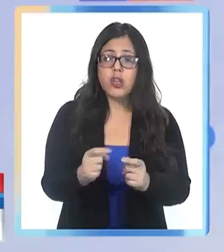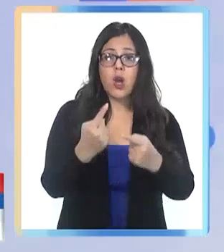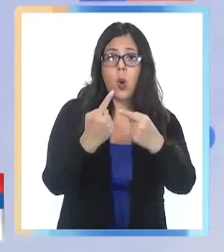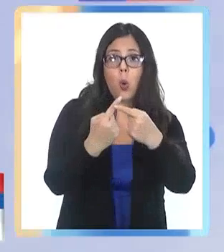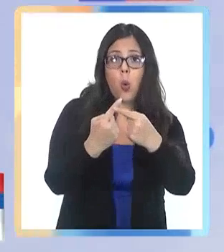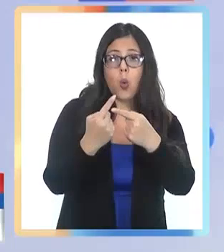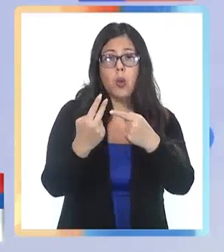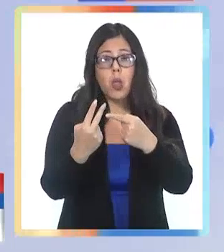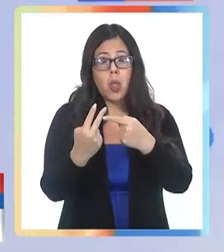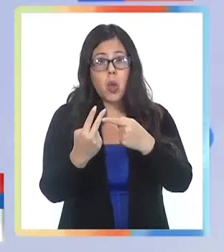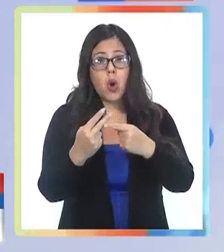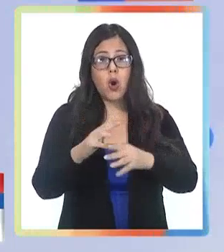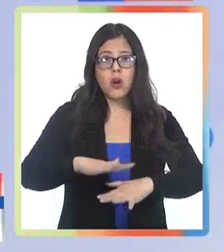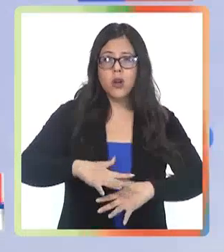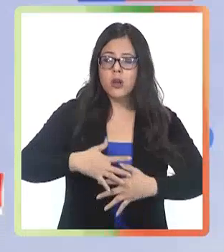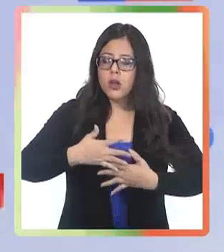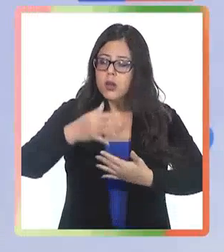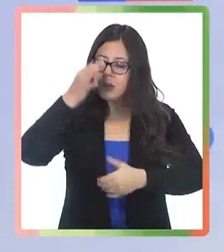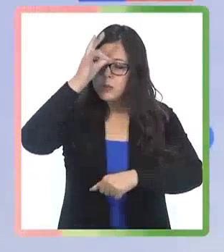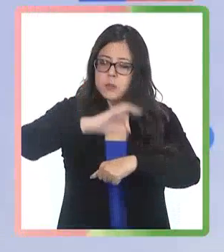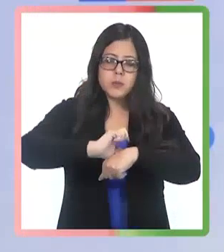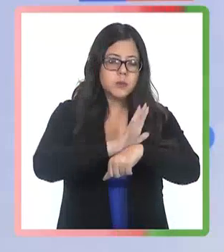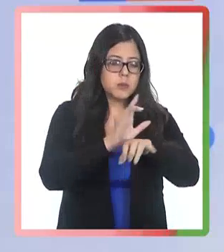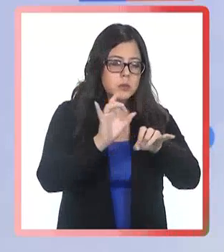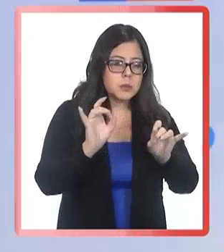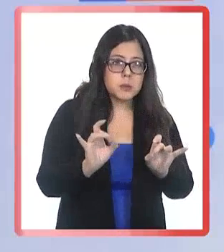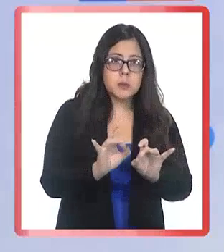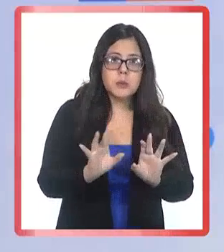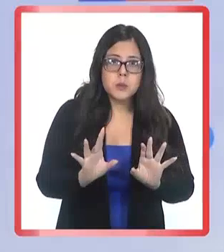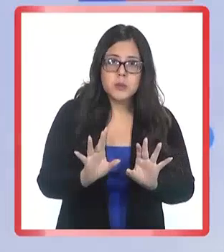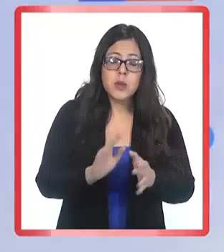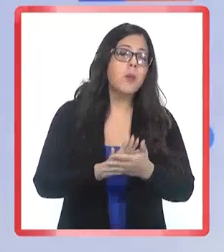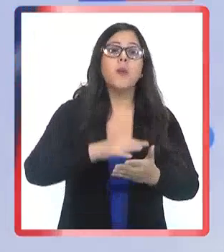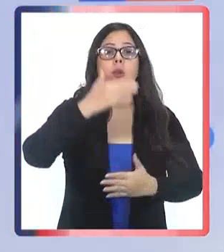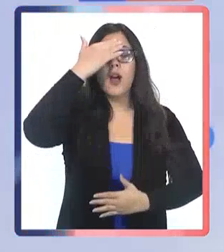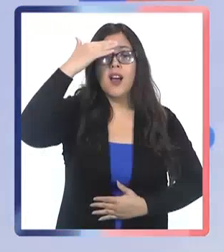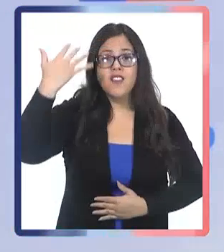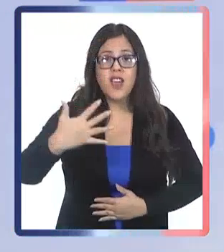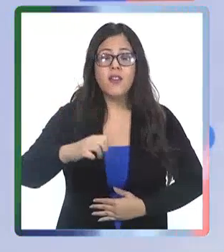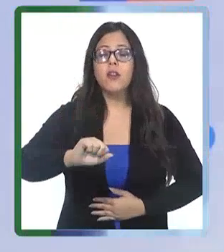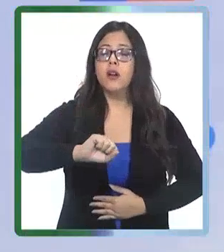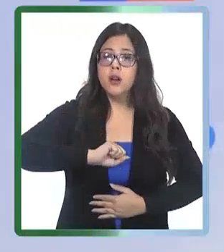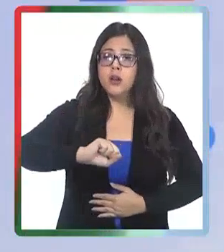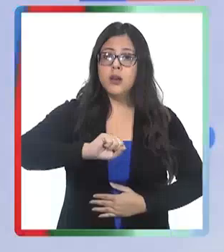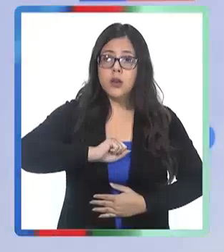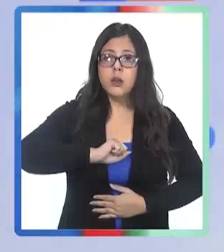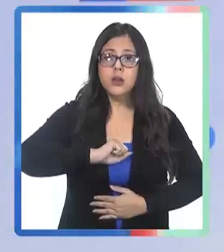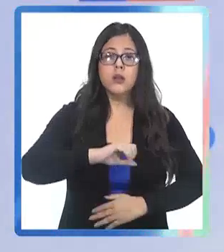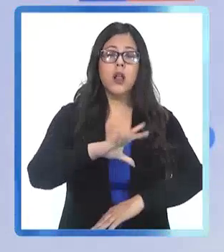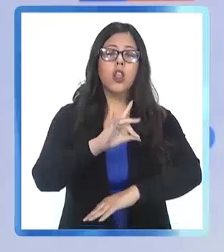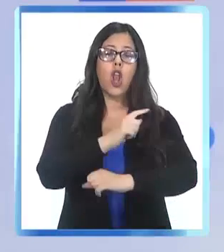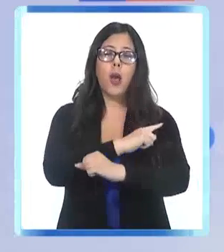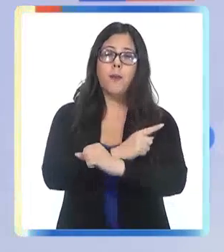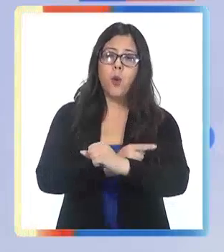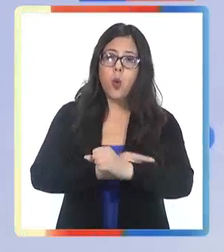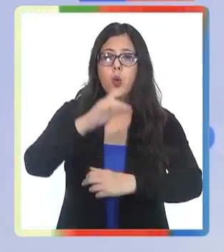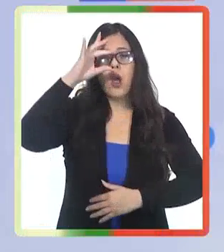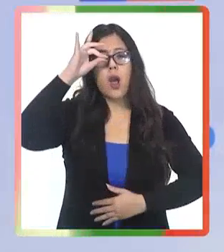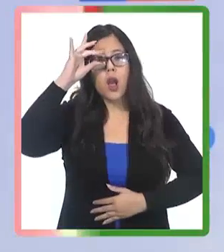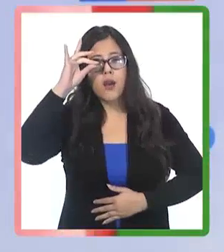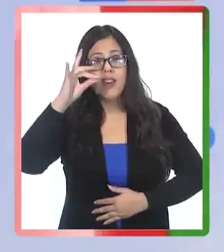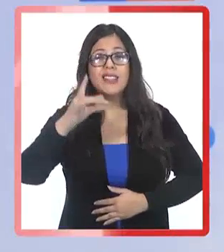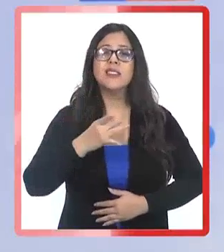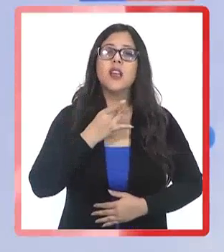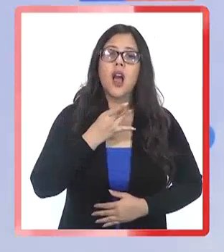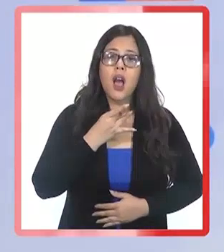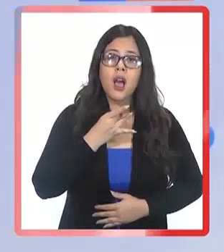tengan uno o más síntomas relacionados con el COVID-19, tales como fiebre, tos, dolores musculares, de